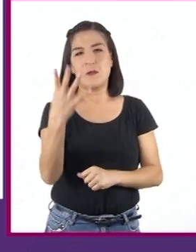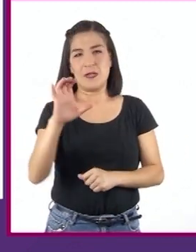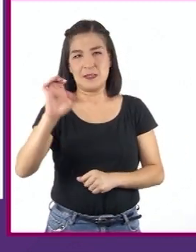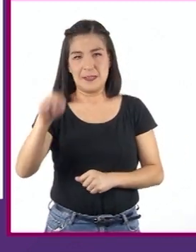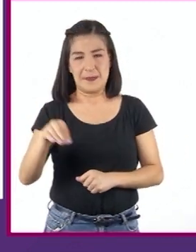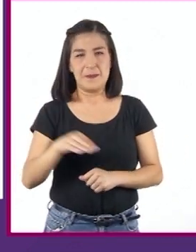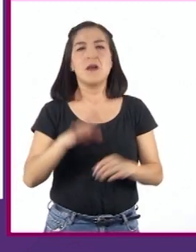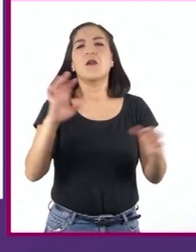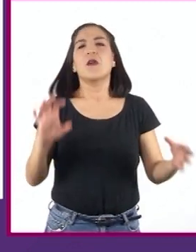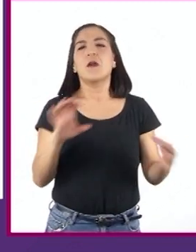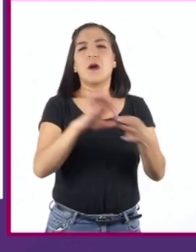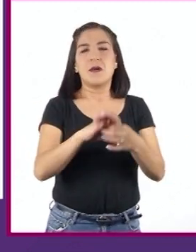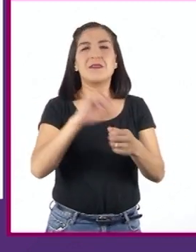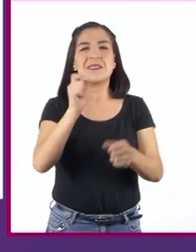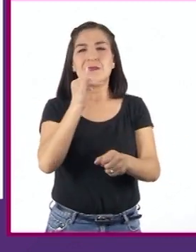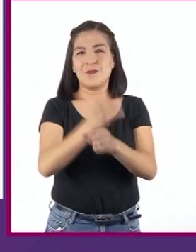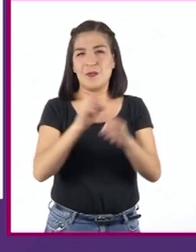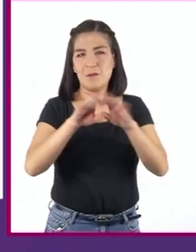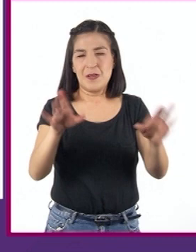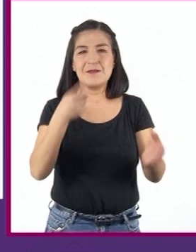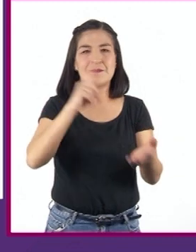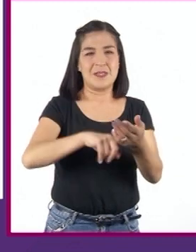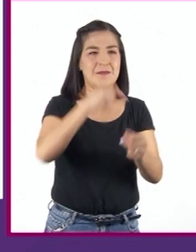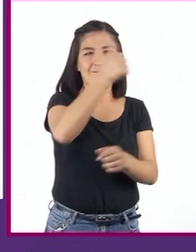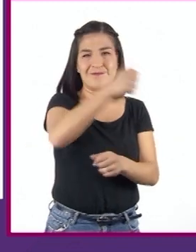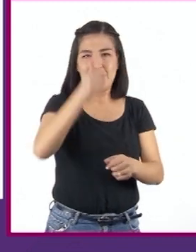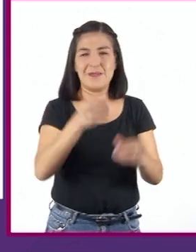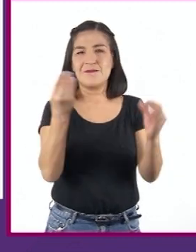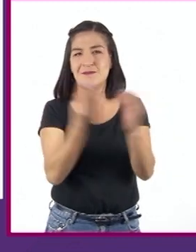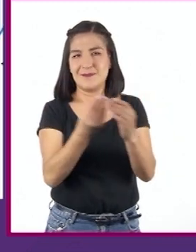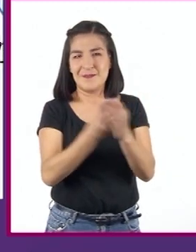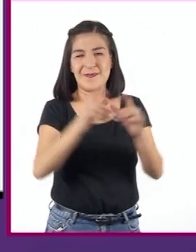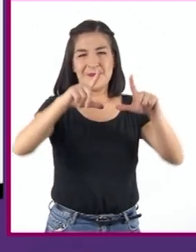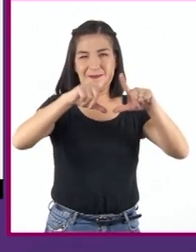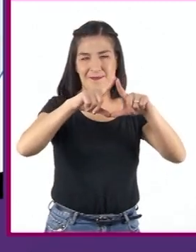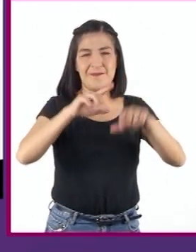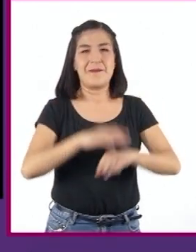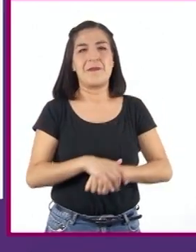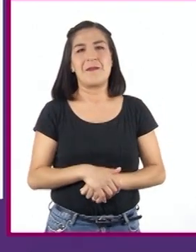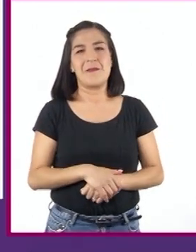asociando información sobre las propiedades de la figura.